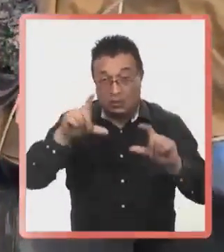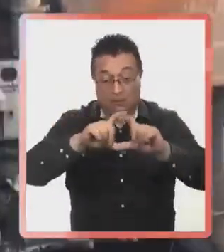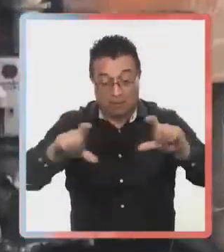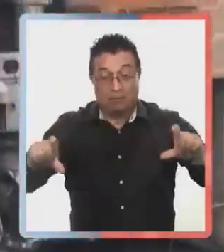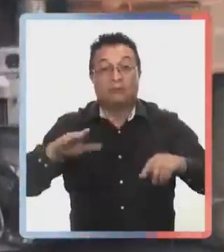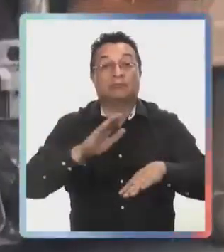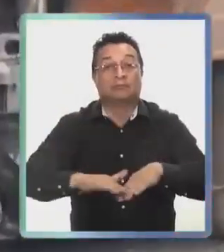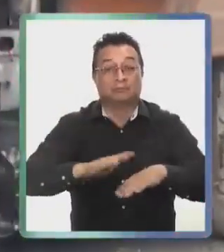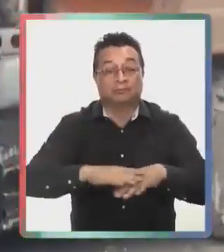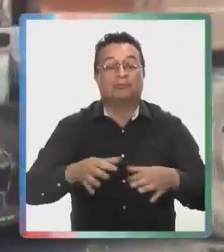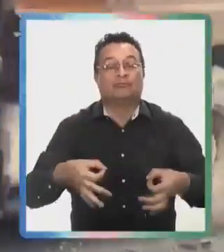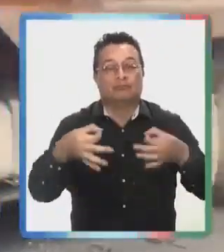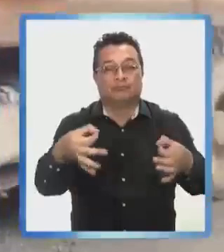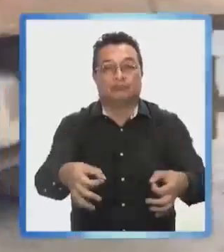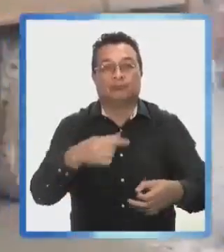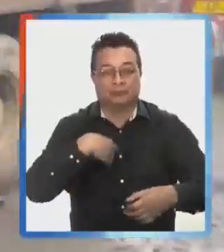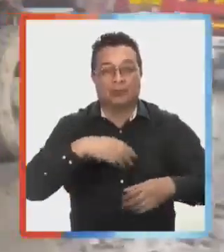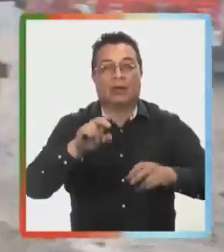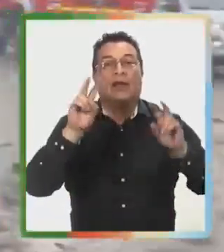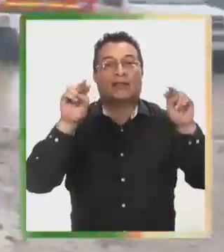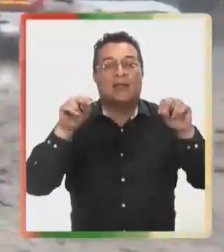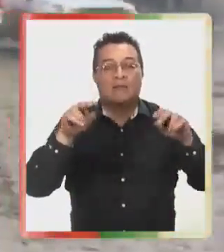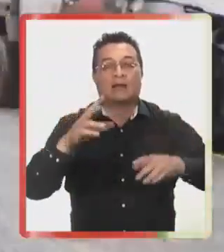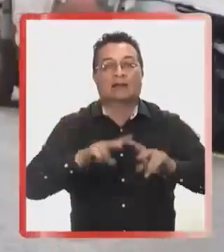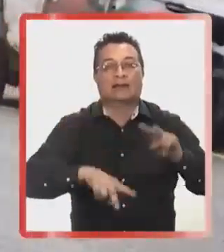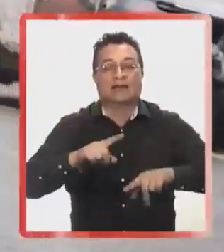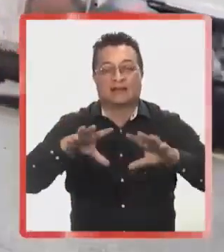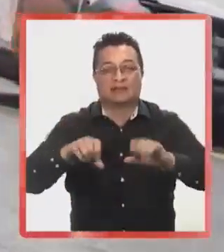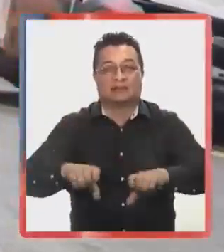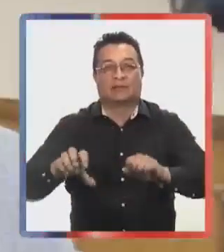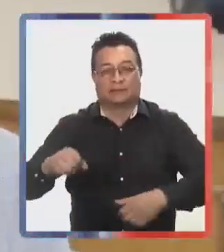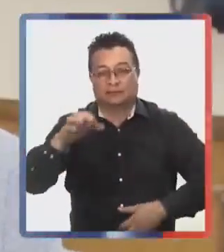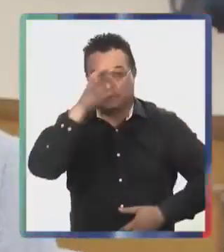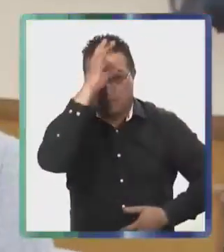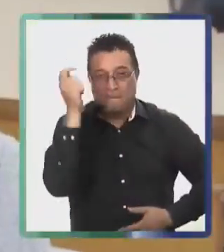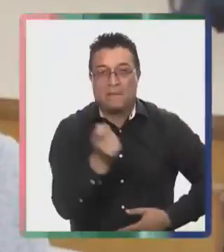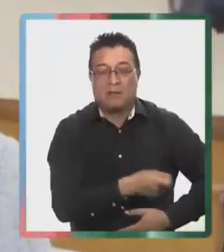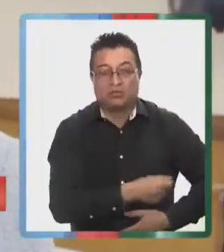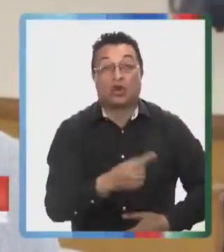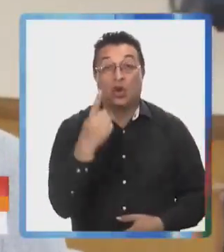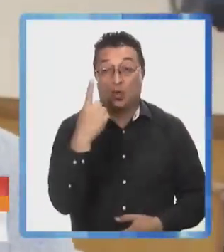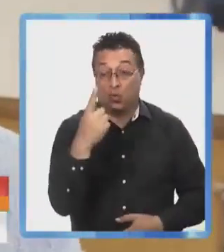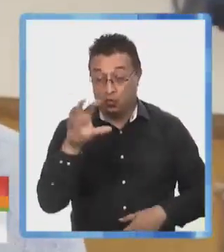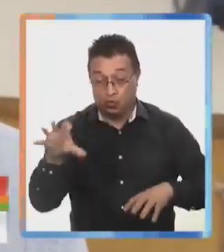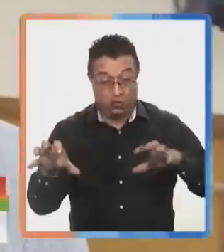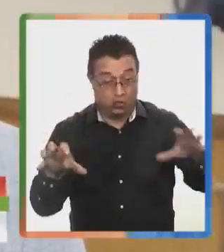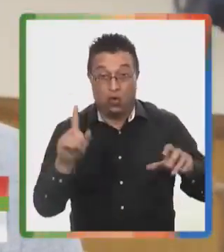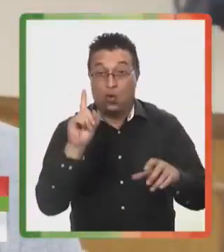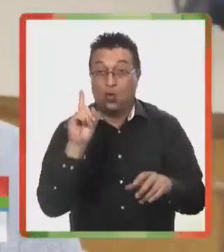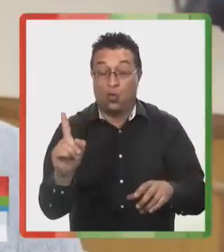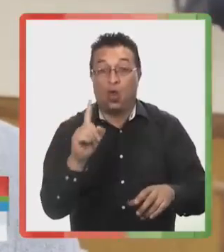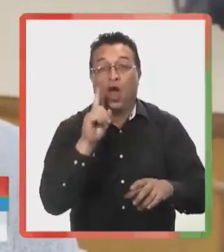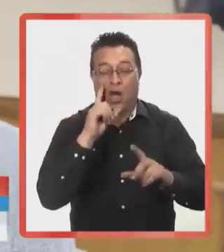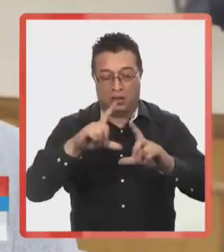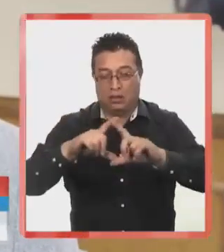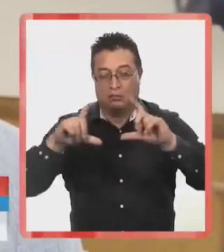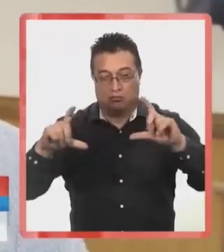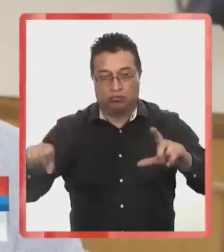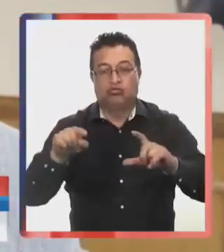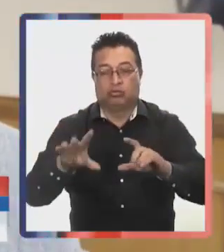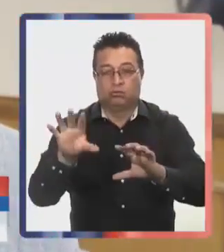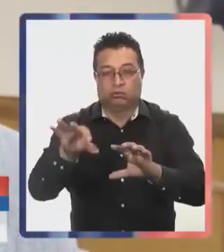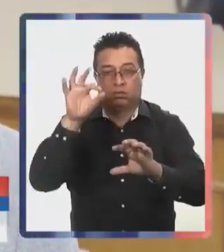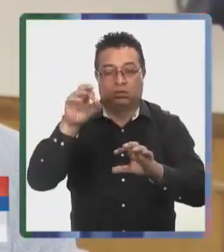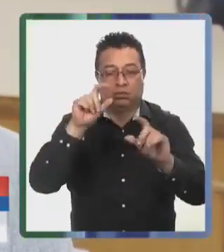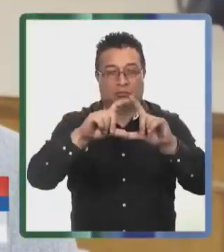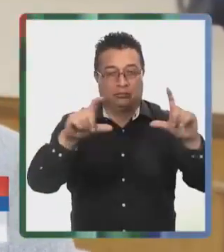encontraron lienzos con consignas relativas a la reivindicación de tierras. Hay uno de los sectores, de los dos, que habrían lienzos, ¿verdad?,